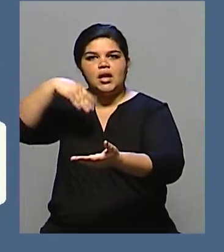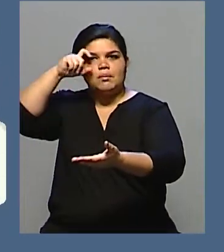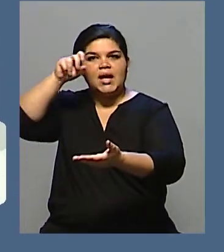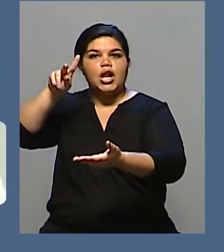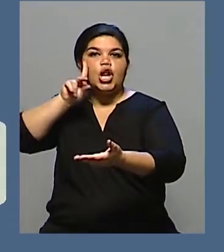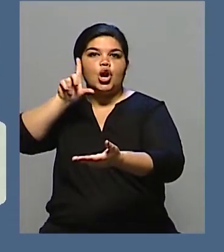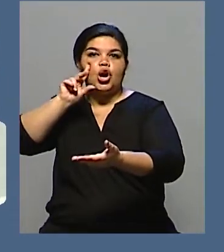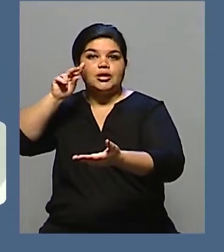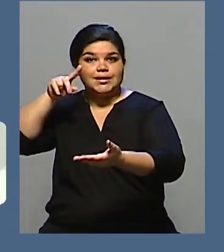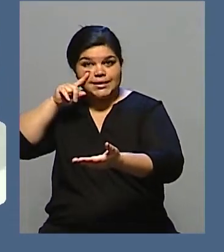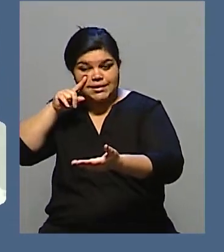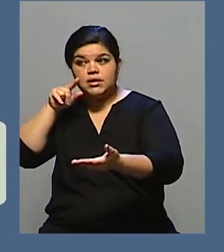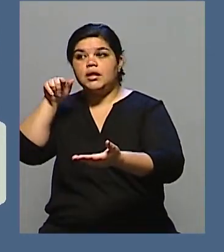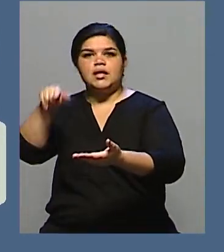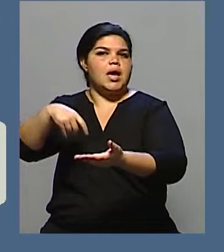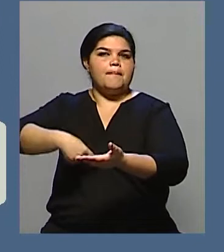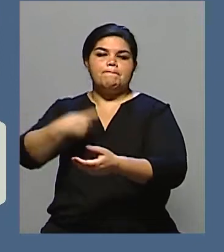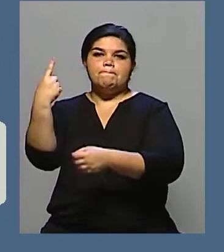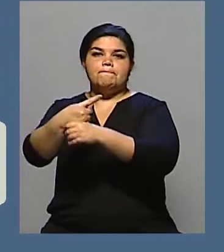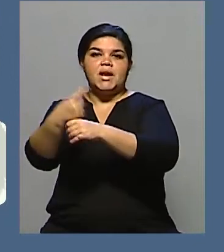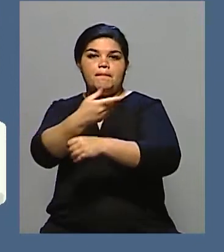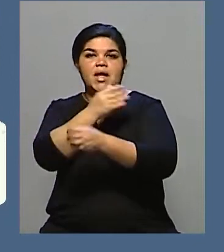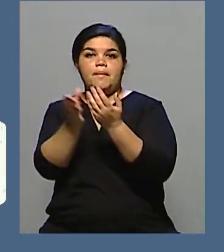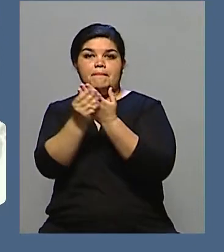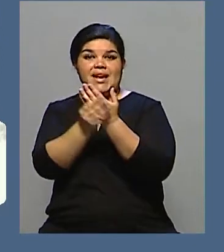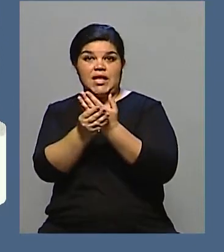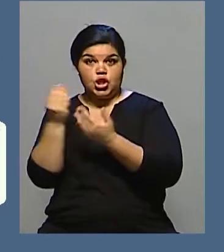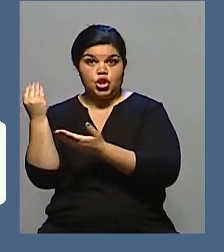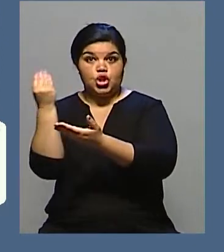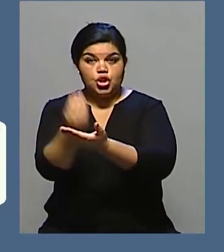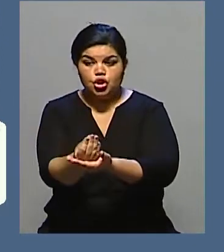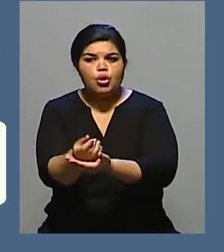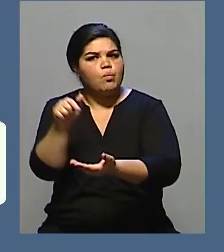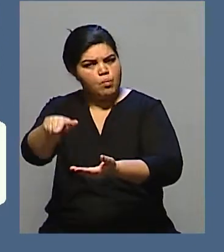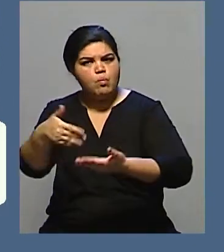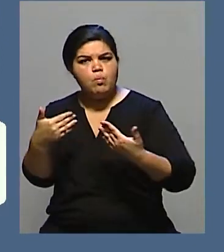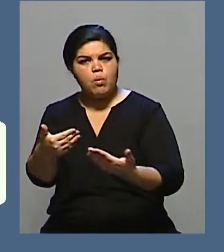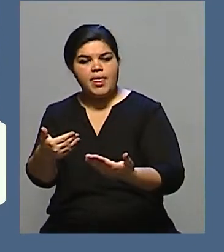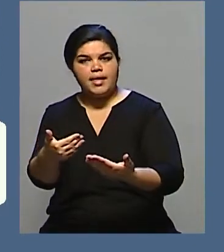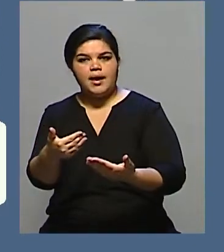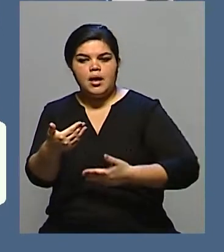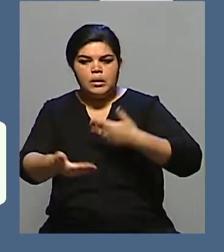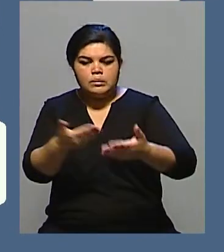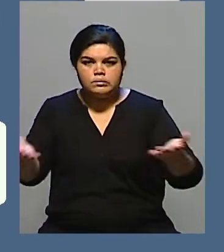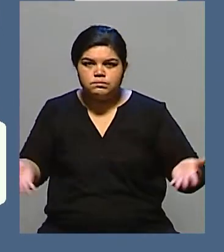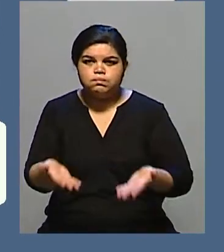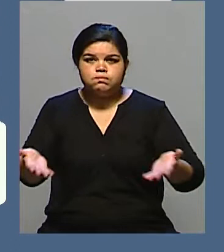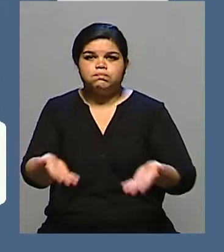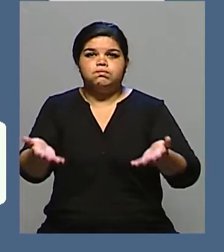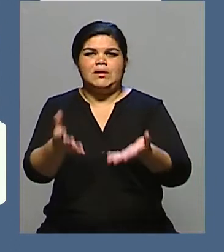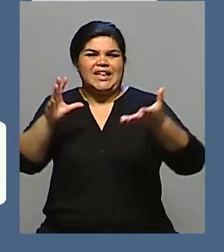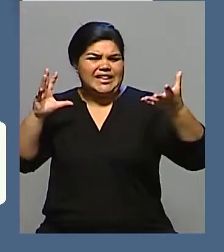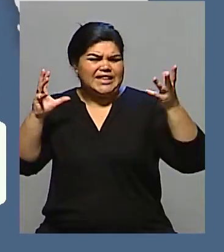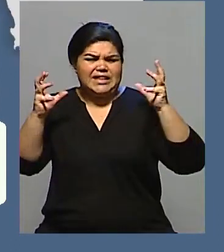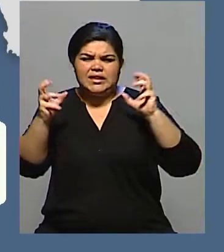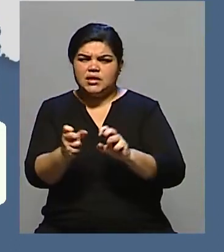con el cargo, que puede cumplir el cargo de sacar a Italia desde esta crisis, o por